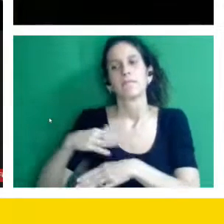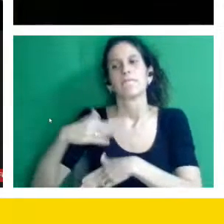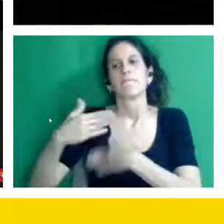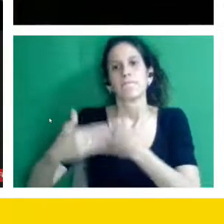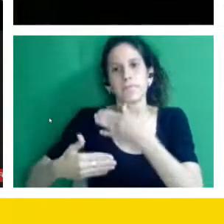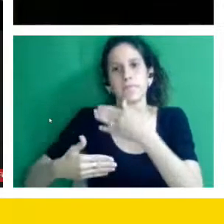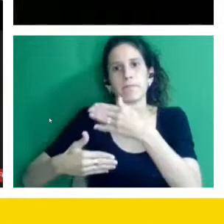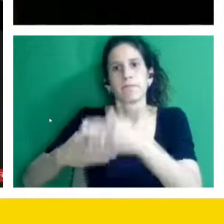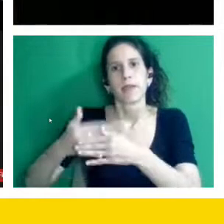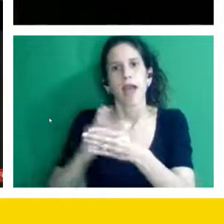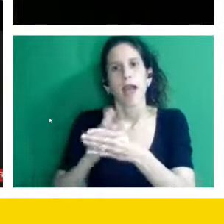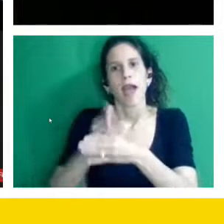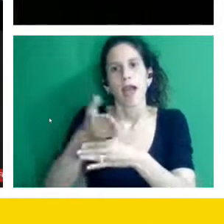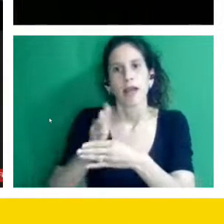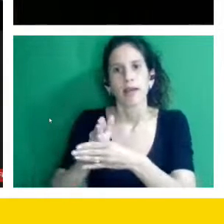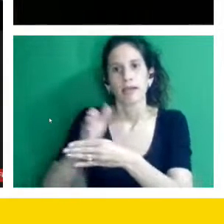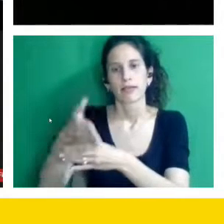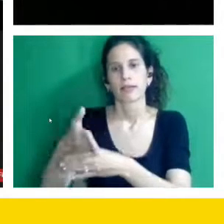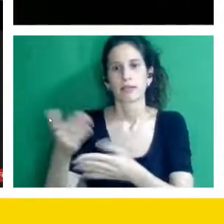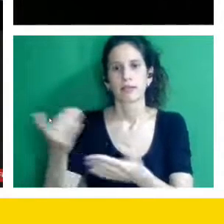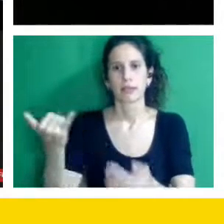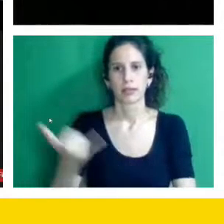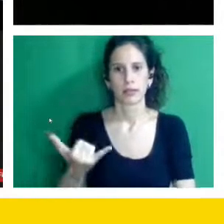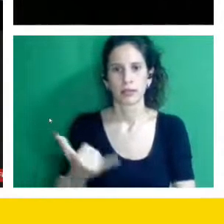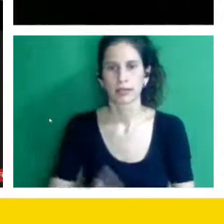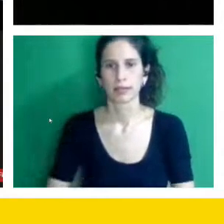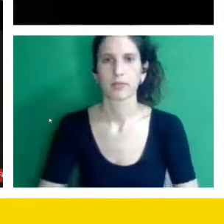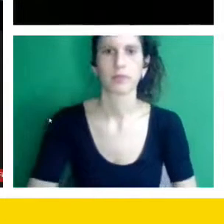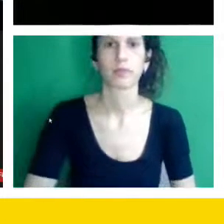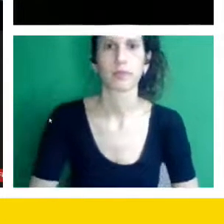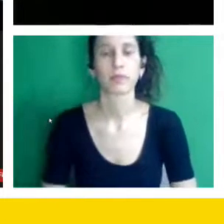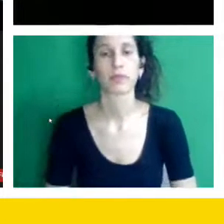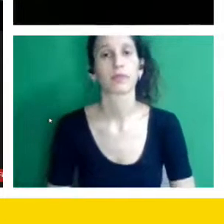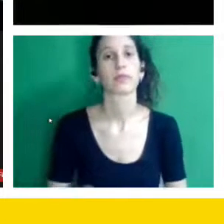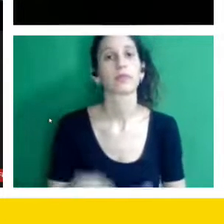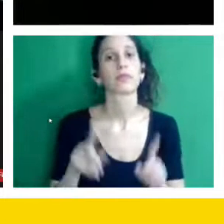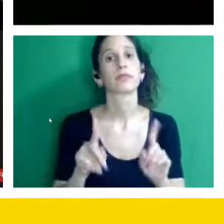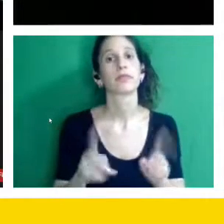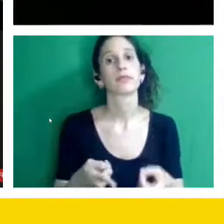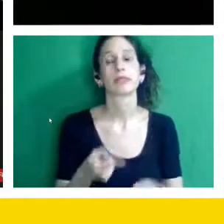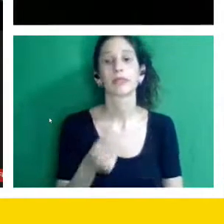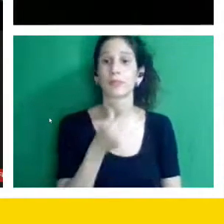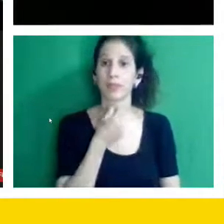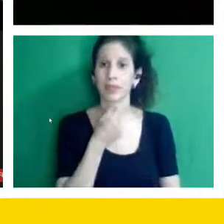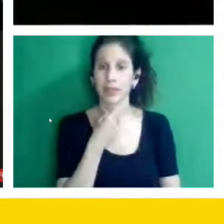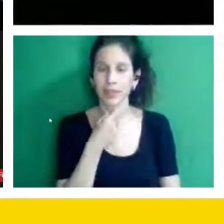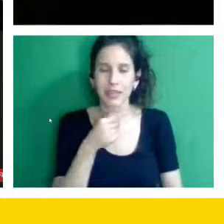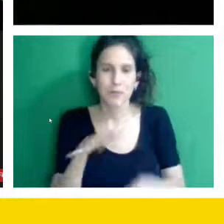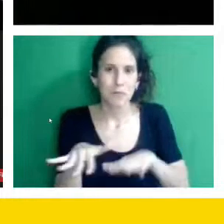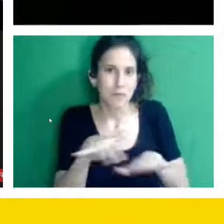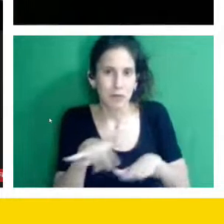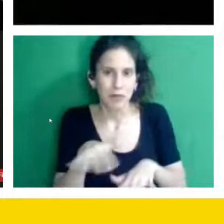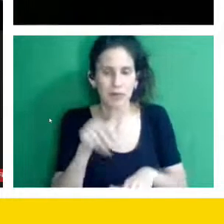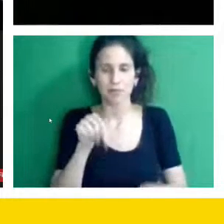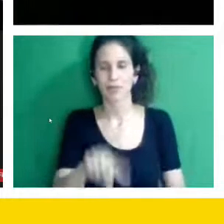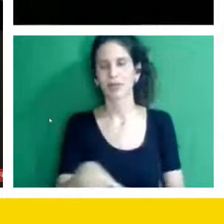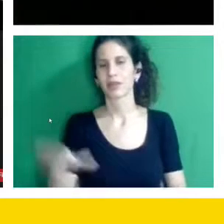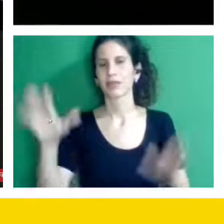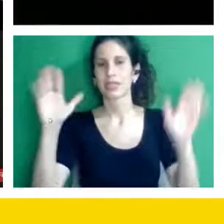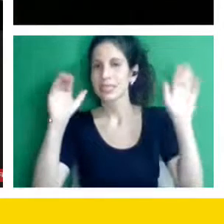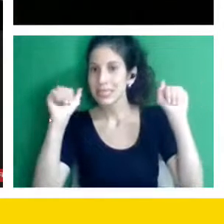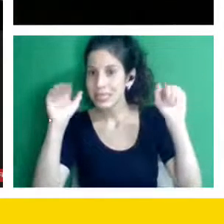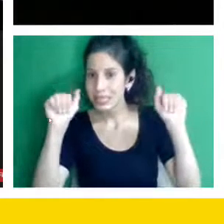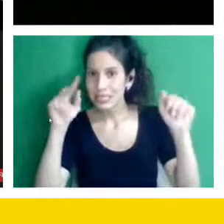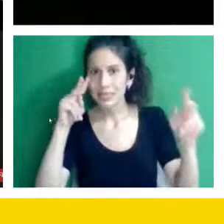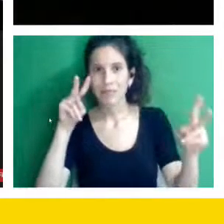porque no pasa muchas veces, de saludar a algunos compañeros que estuvimos en